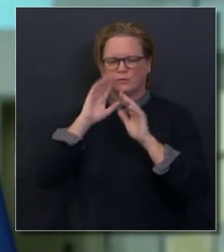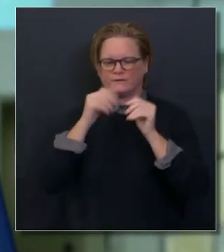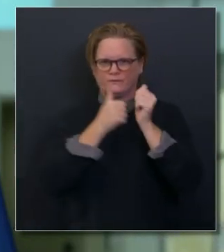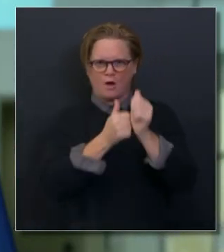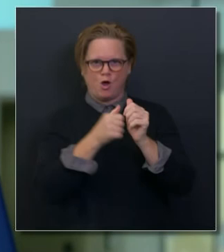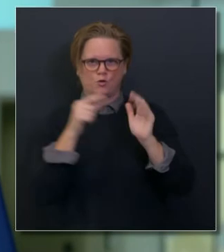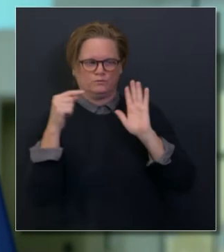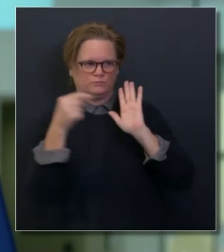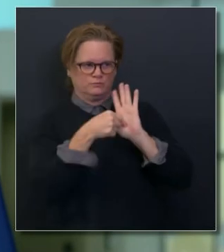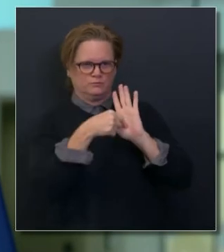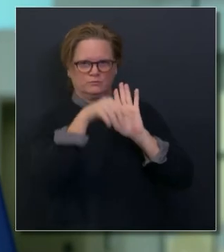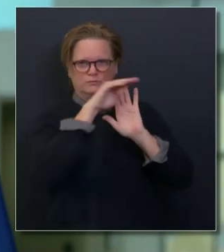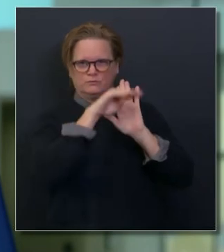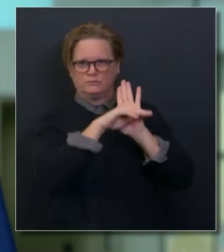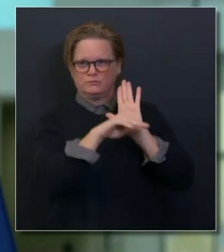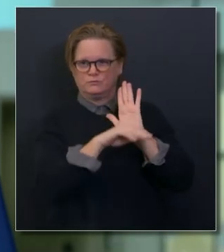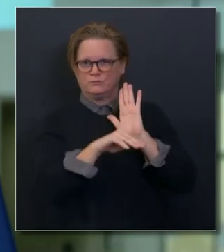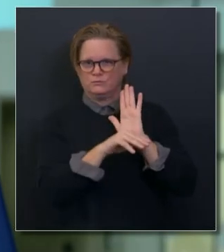COVID.